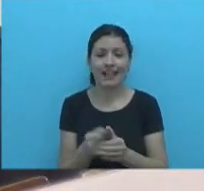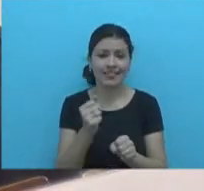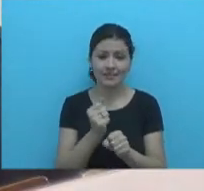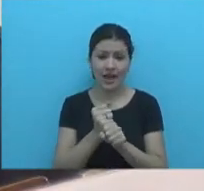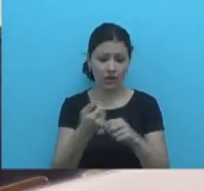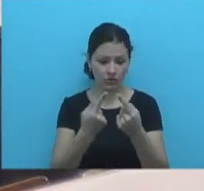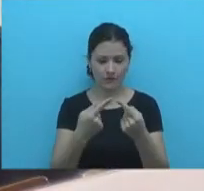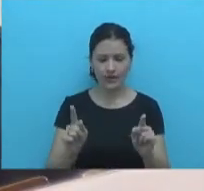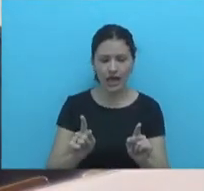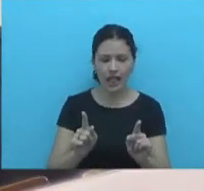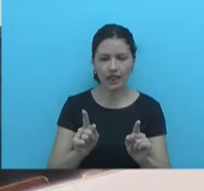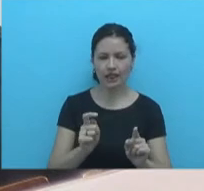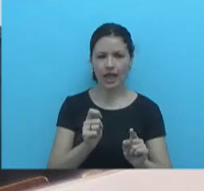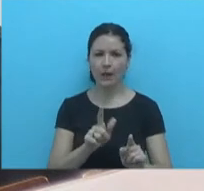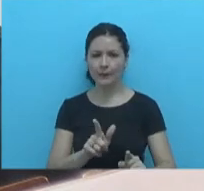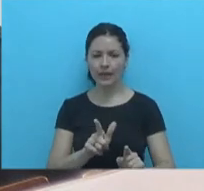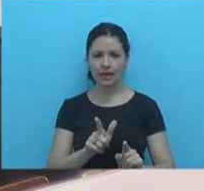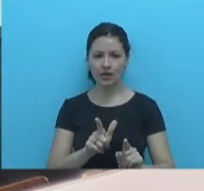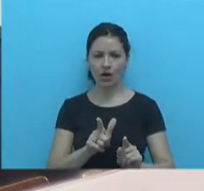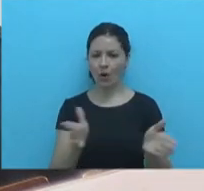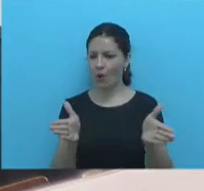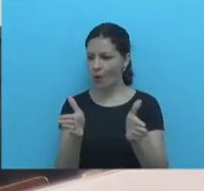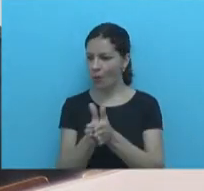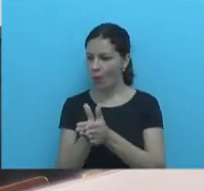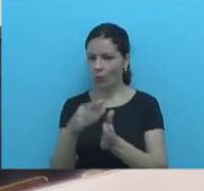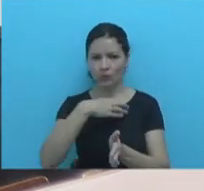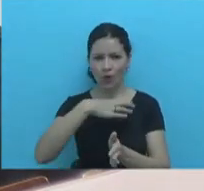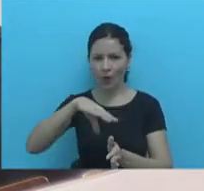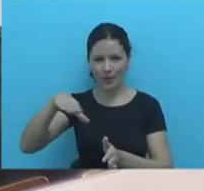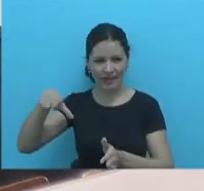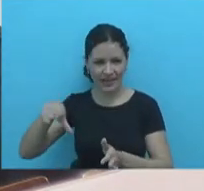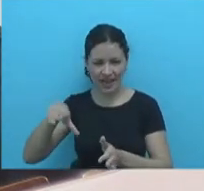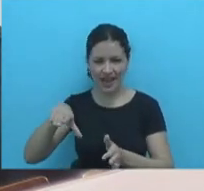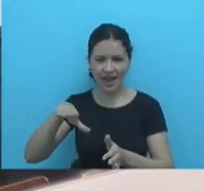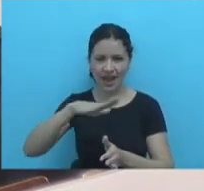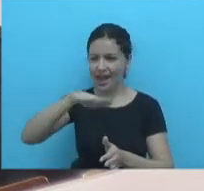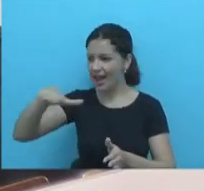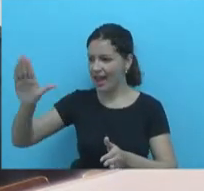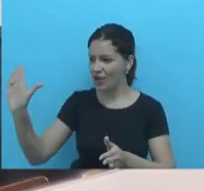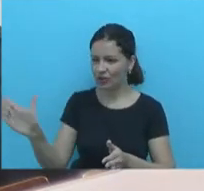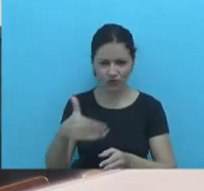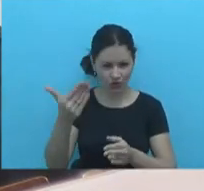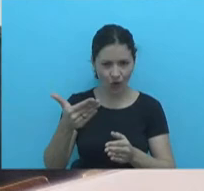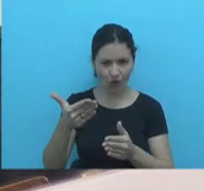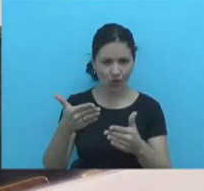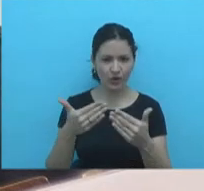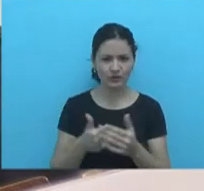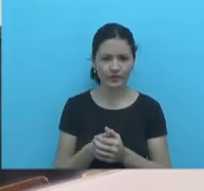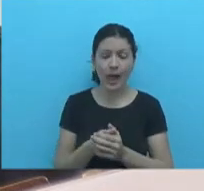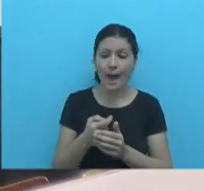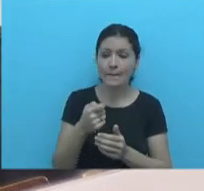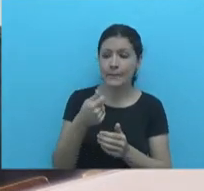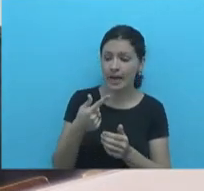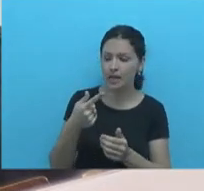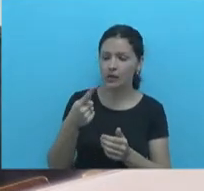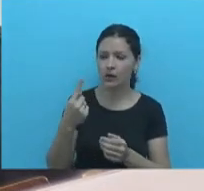Pero se sienten contenidos porque siguen estando con sus compañeros de siempre, que los conocen, aunque de todas maneras cada uno